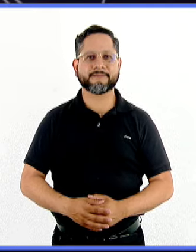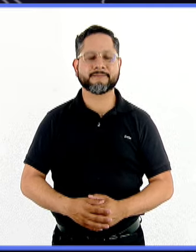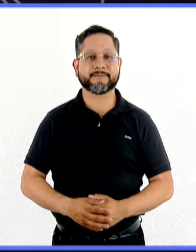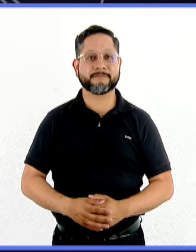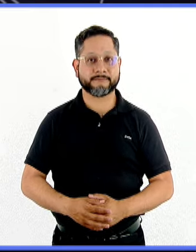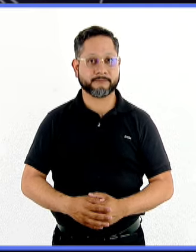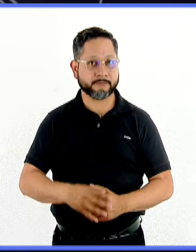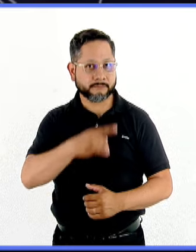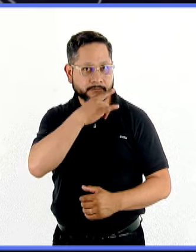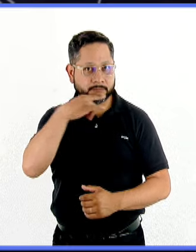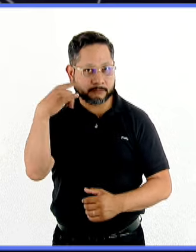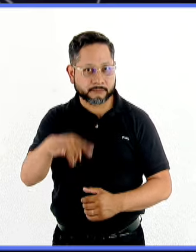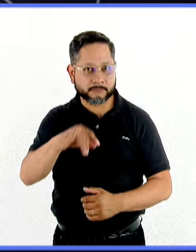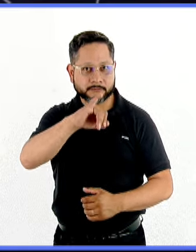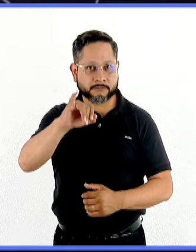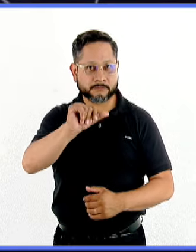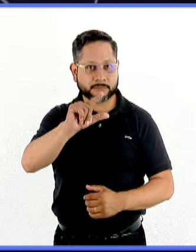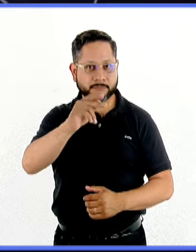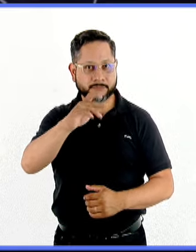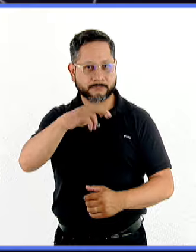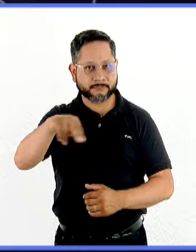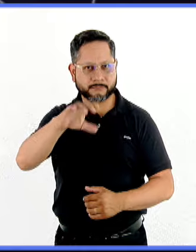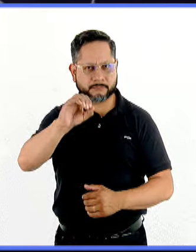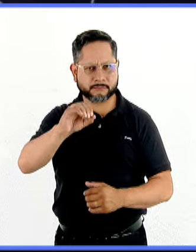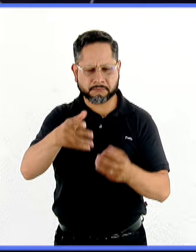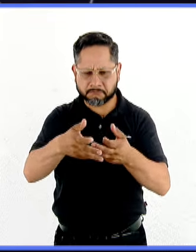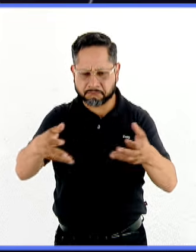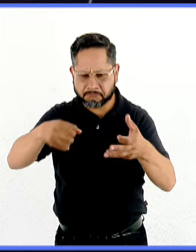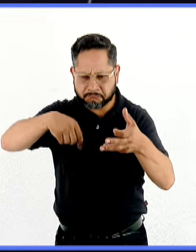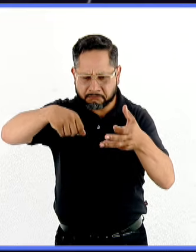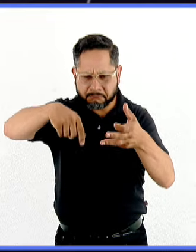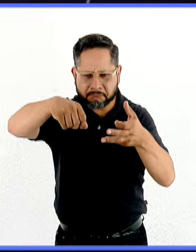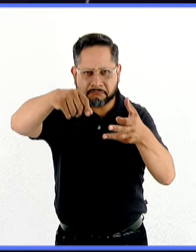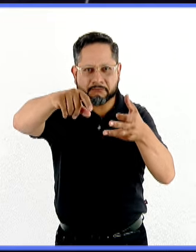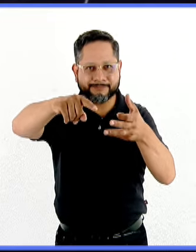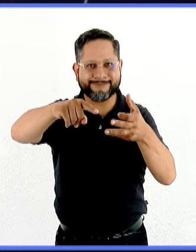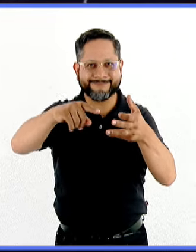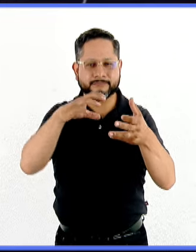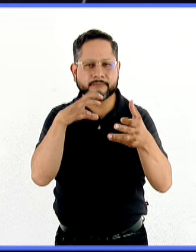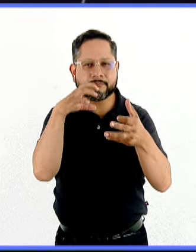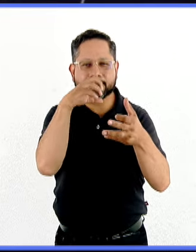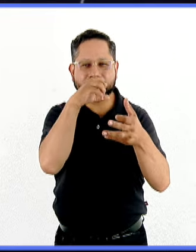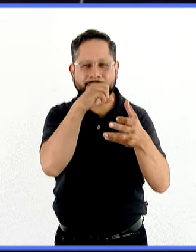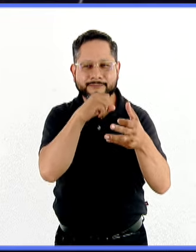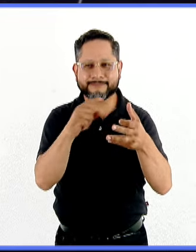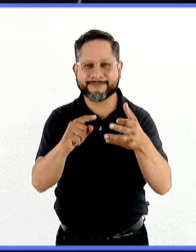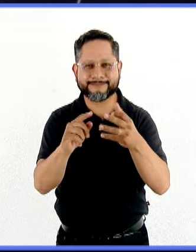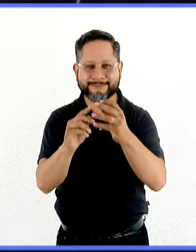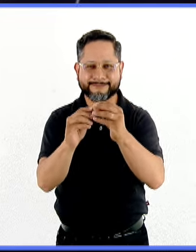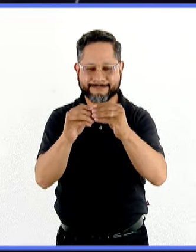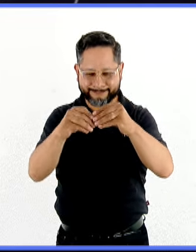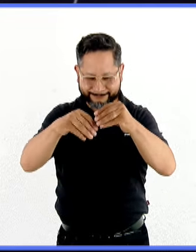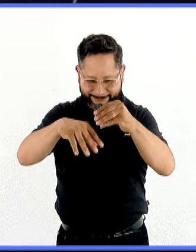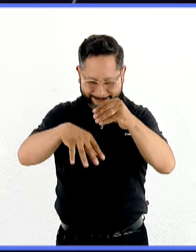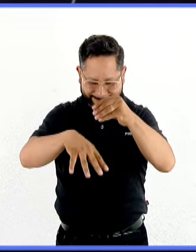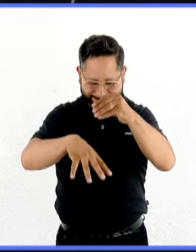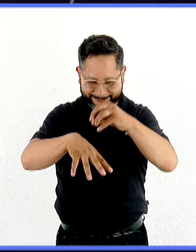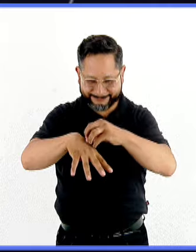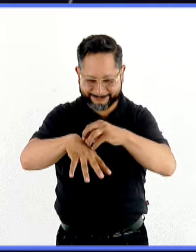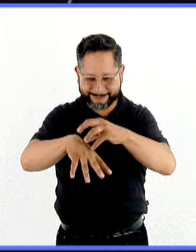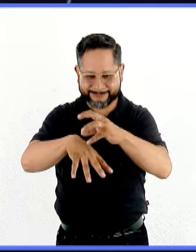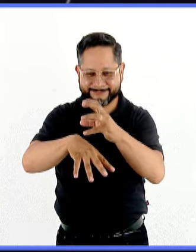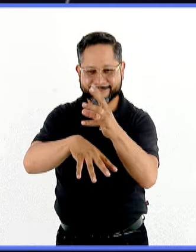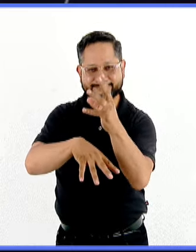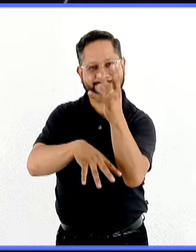El chile jalapeño se cultiva en zonas templadas y calientes. La planta del jalapeño tiene un tallo erguido en donde le salen varias